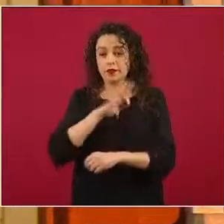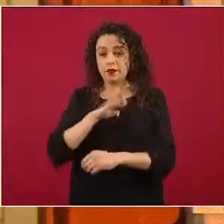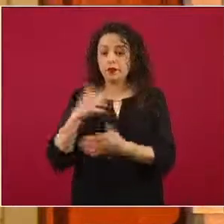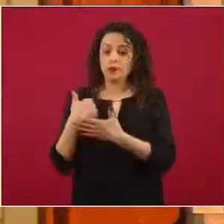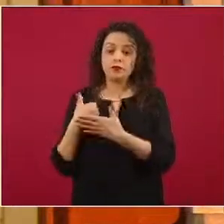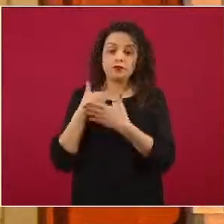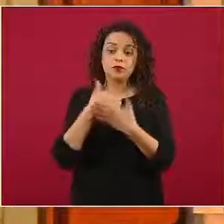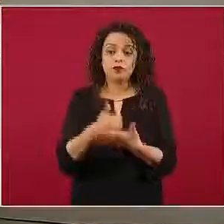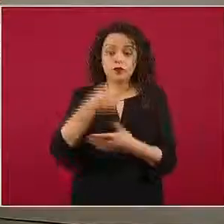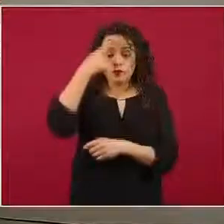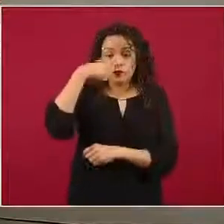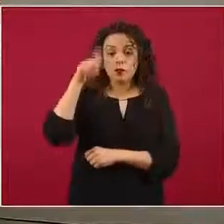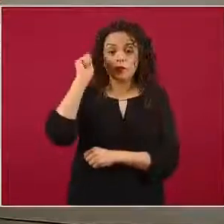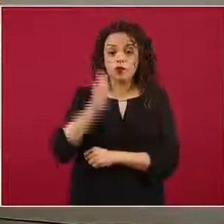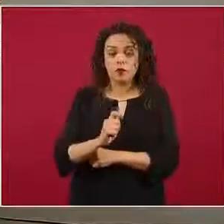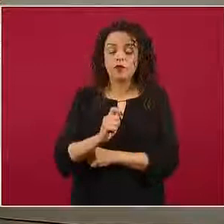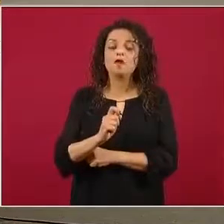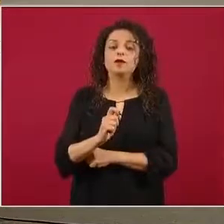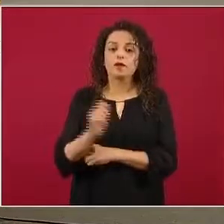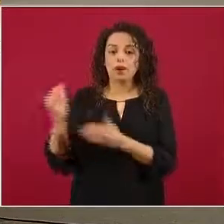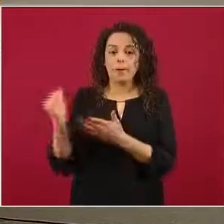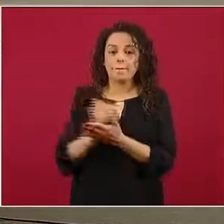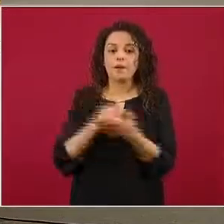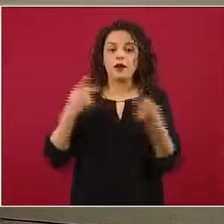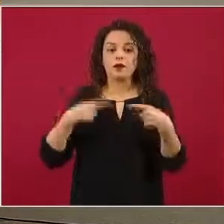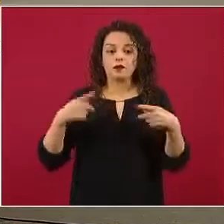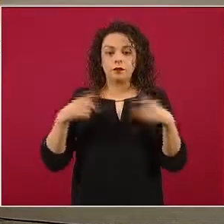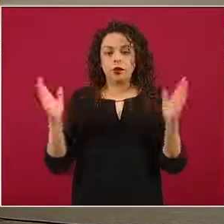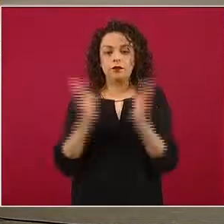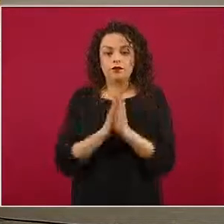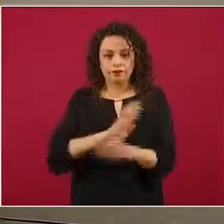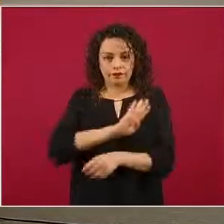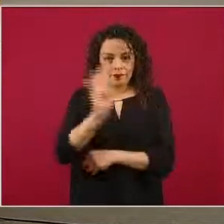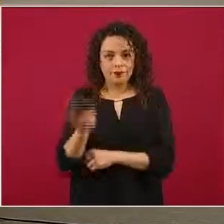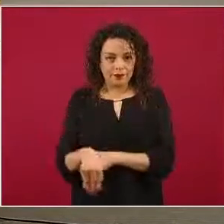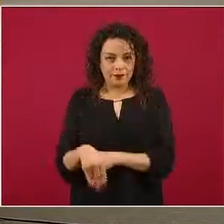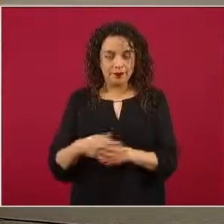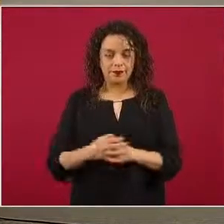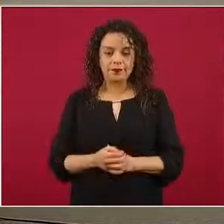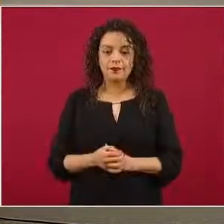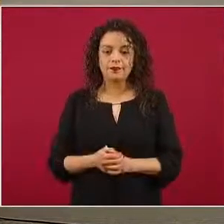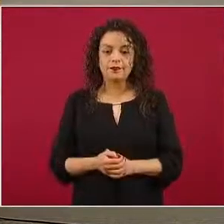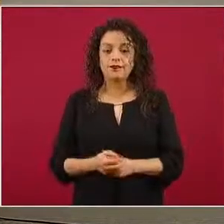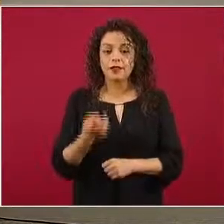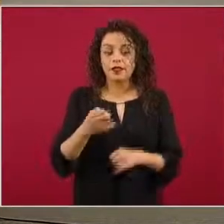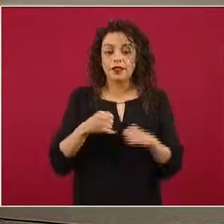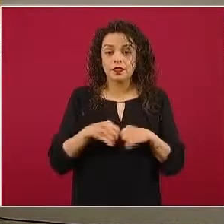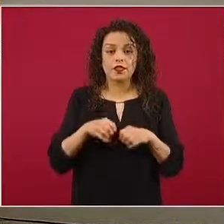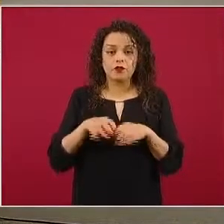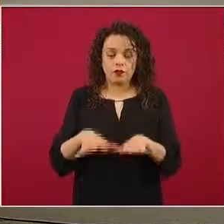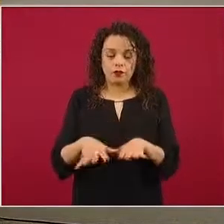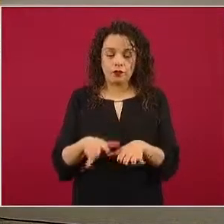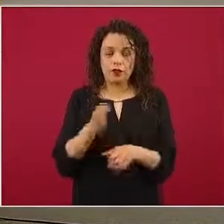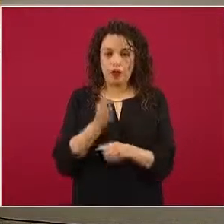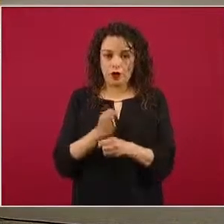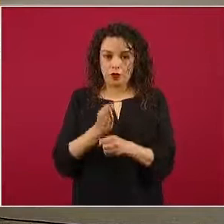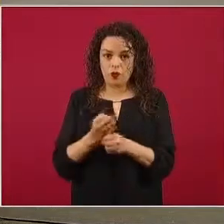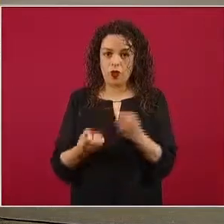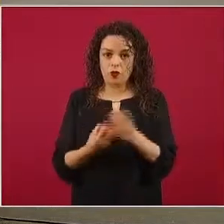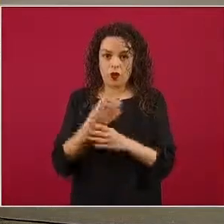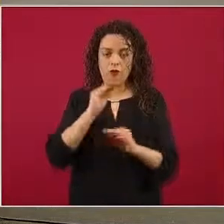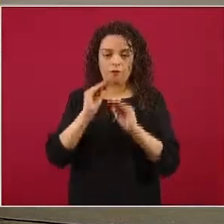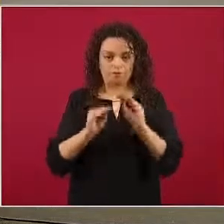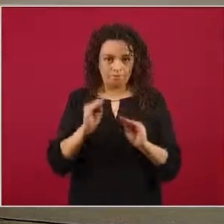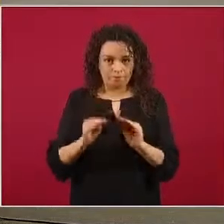a disminuir la mortalidad. Bien, pues es la información actualizada que tenemos